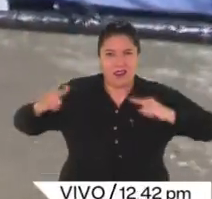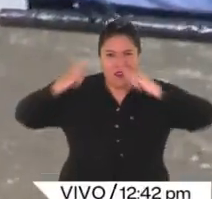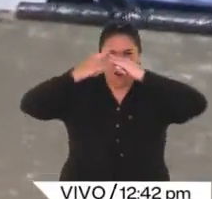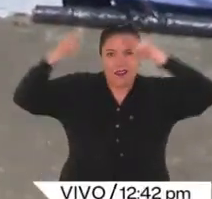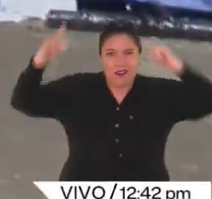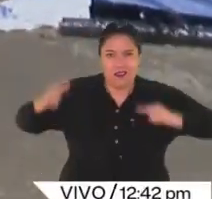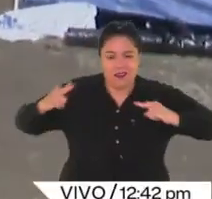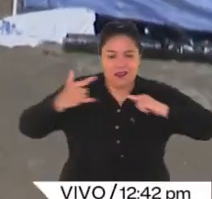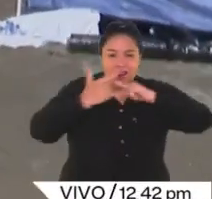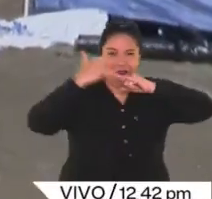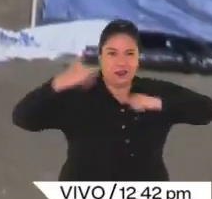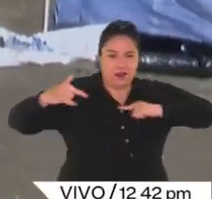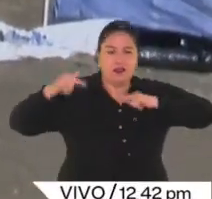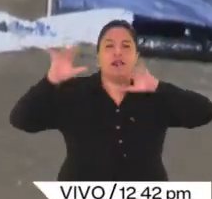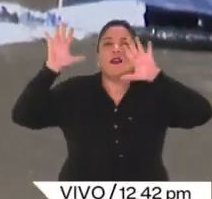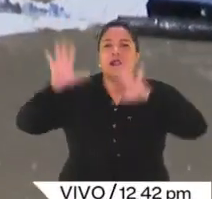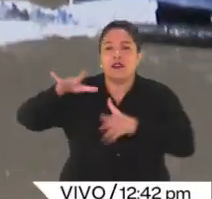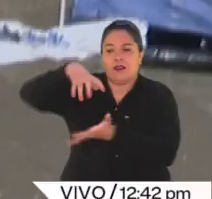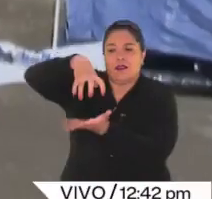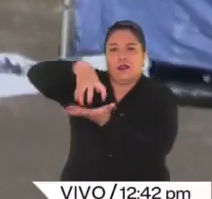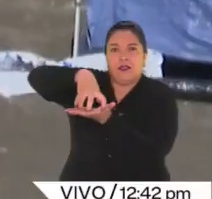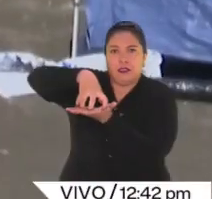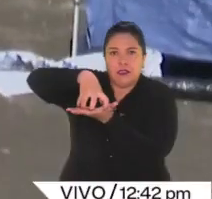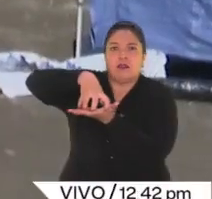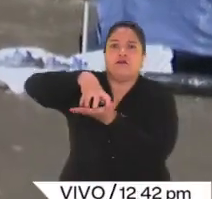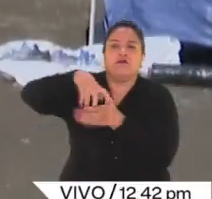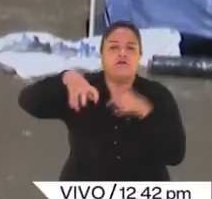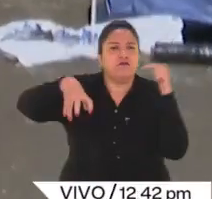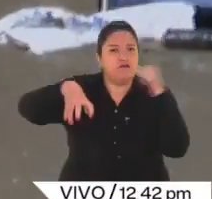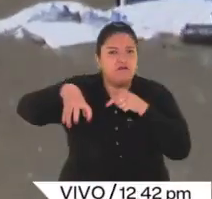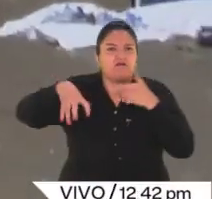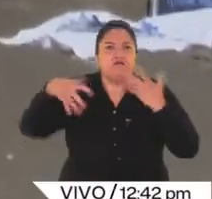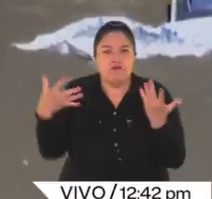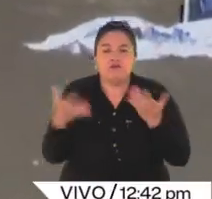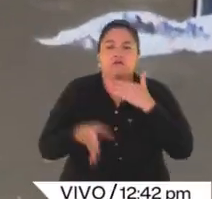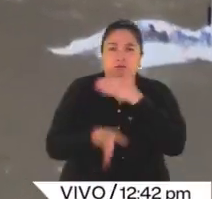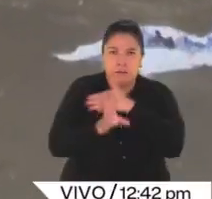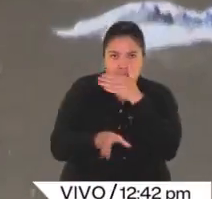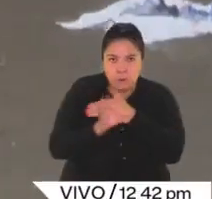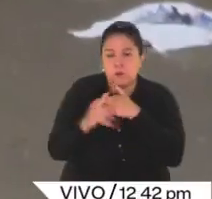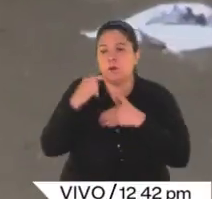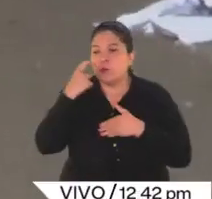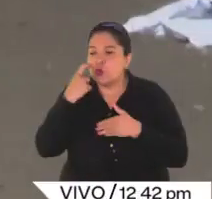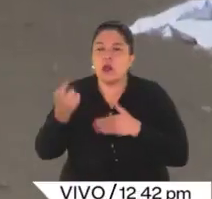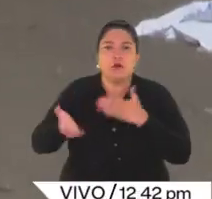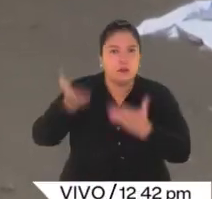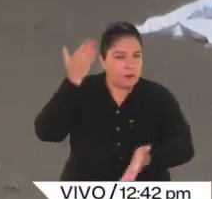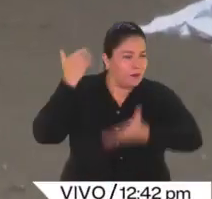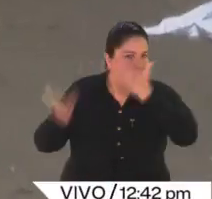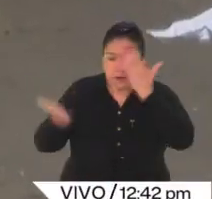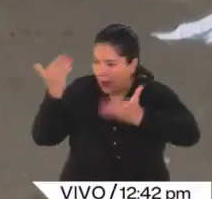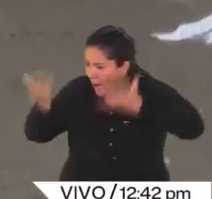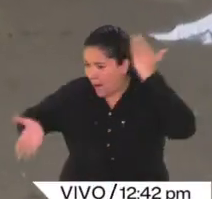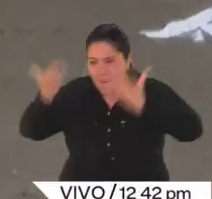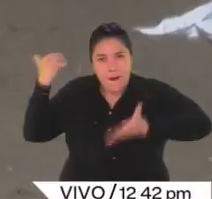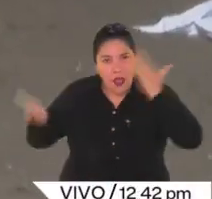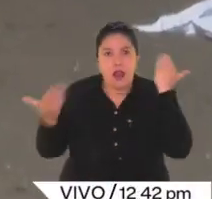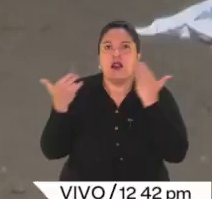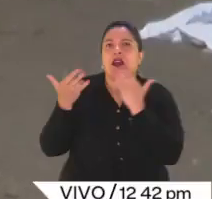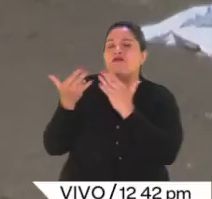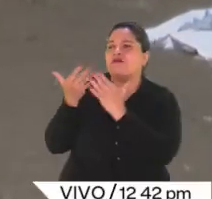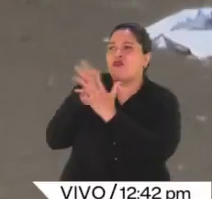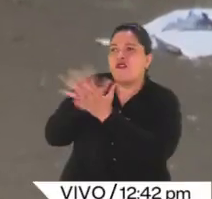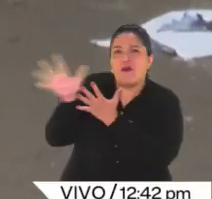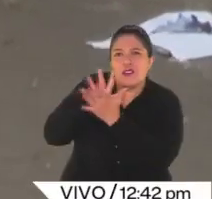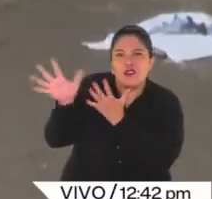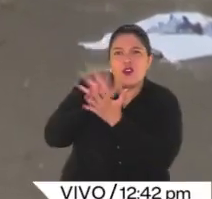instalaron obviamente las autoridades para poder realizar todas las labores de rescate y también todas las labores de información de las